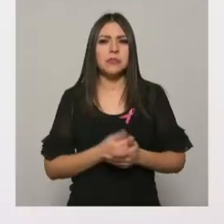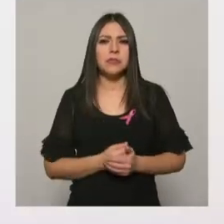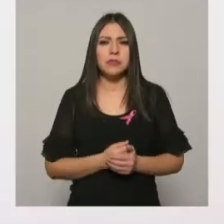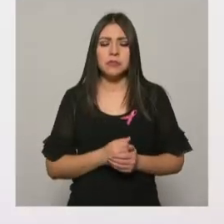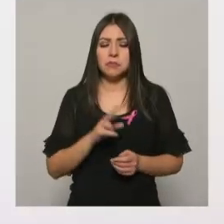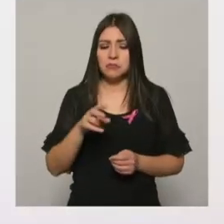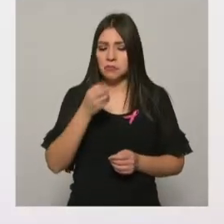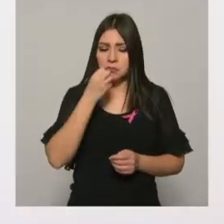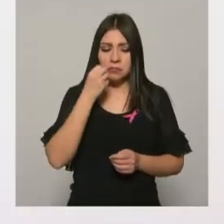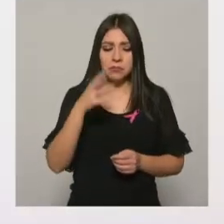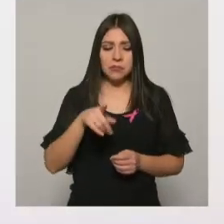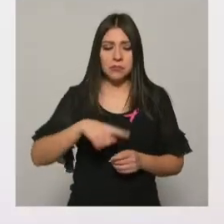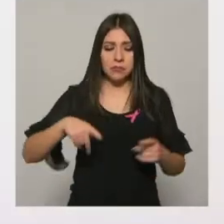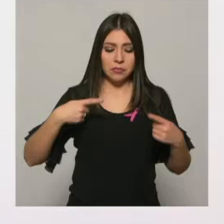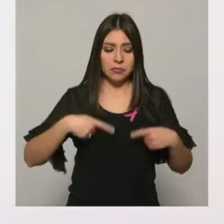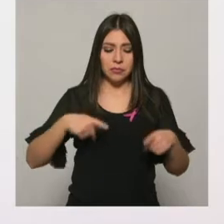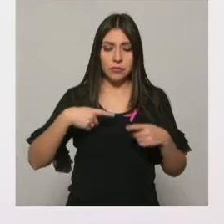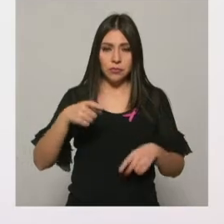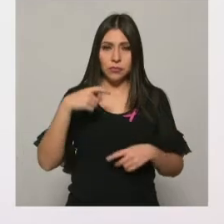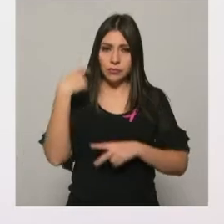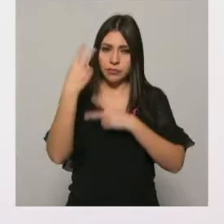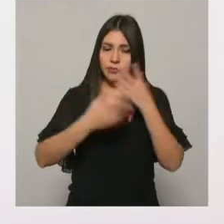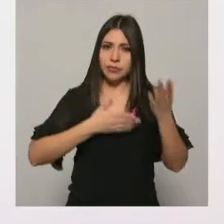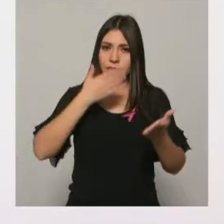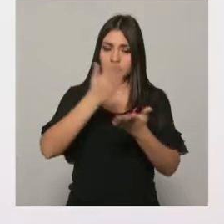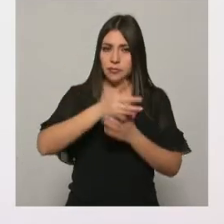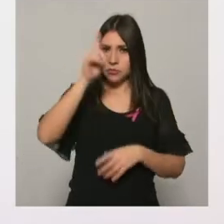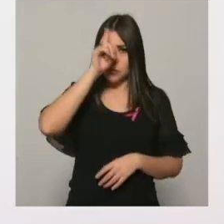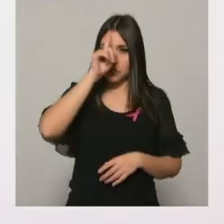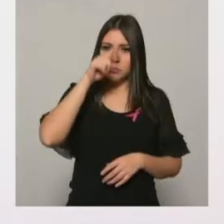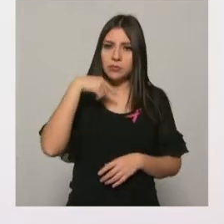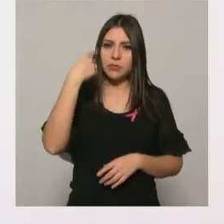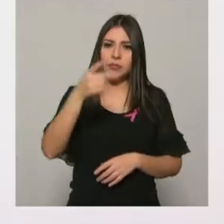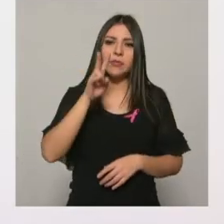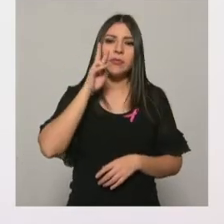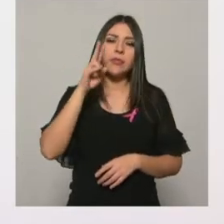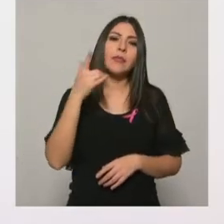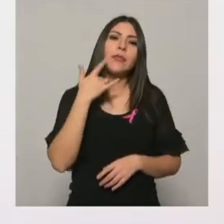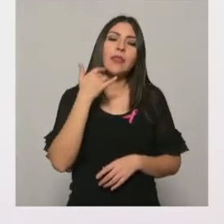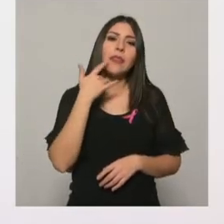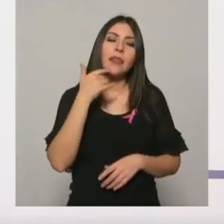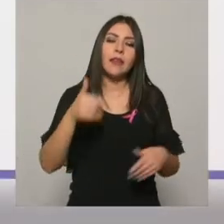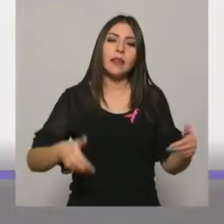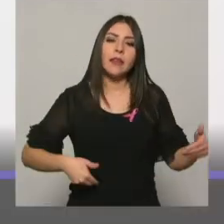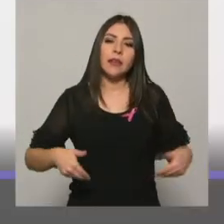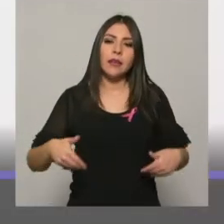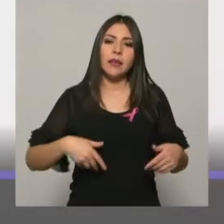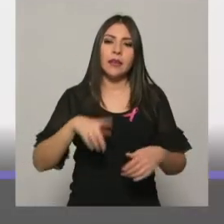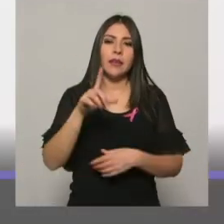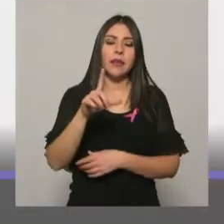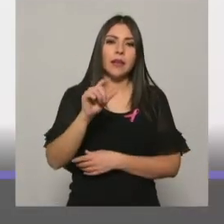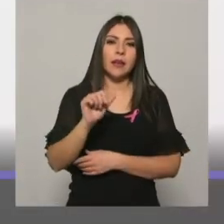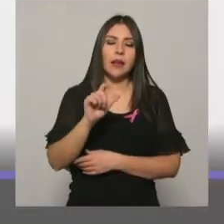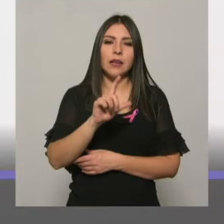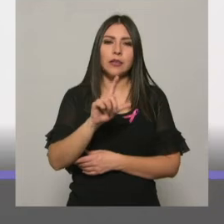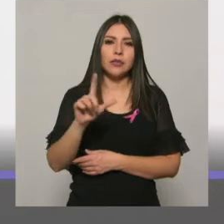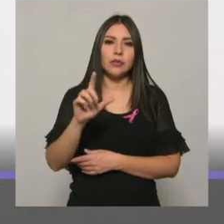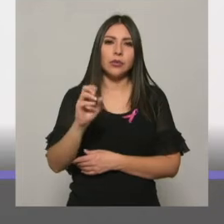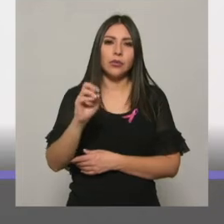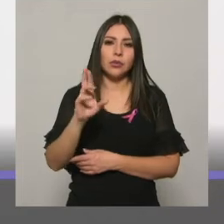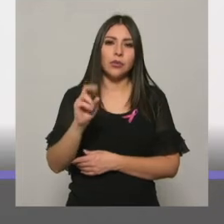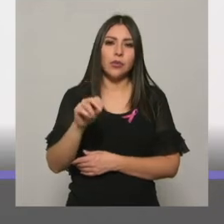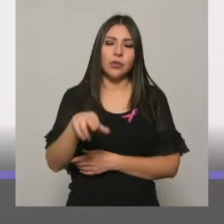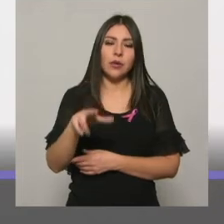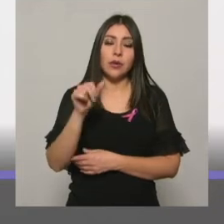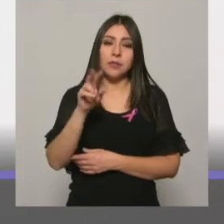que vaya a Xochimilco a ver La Llorona. O sea, es una leyenda, es un clásico. Es hermosísimo